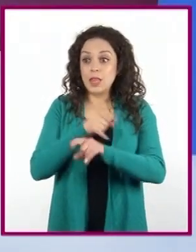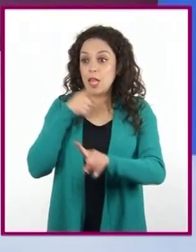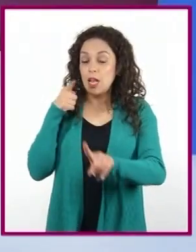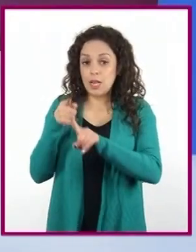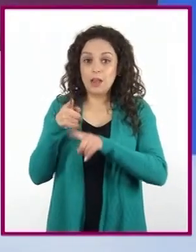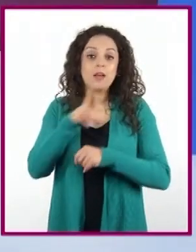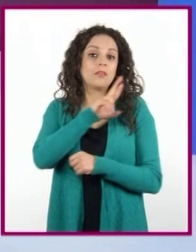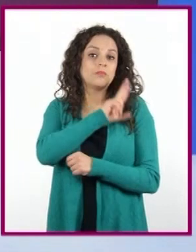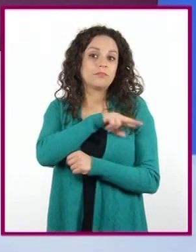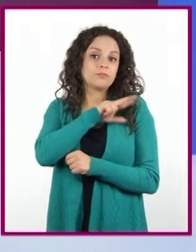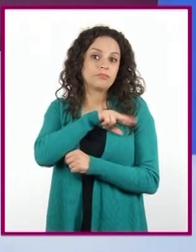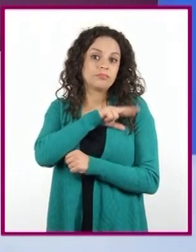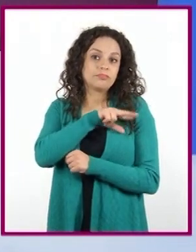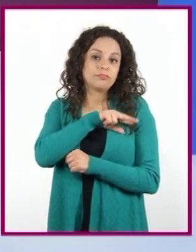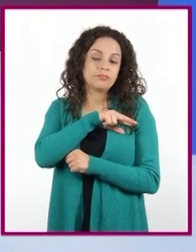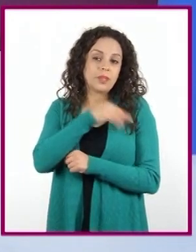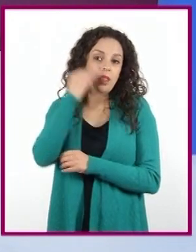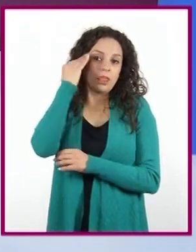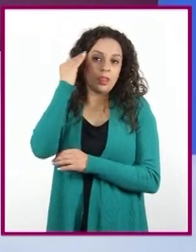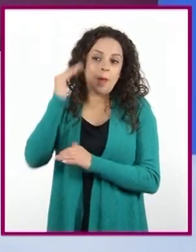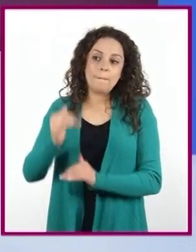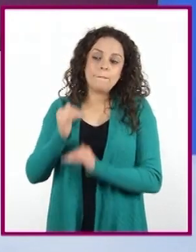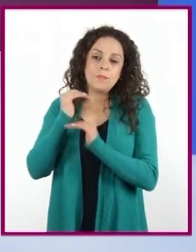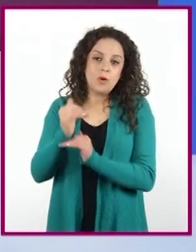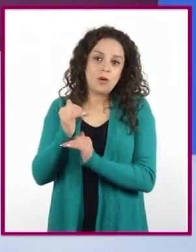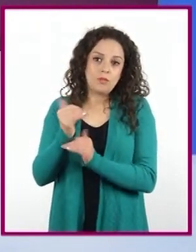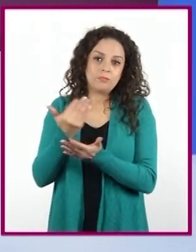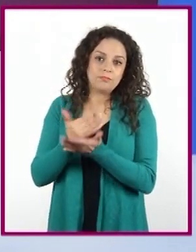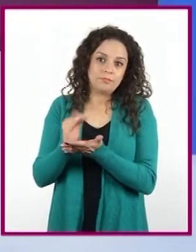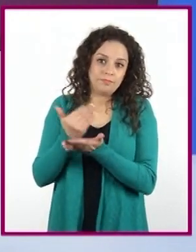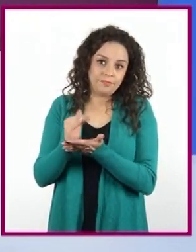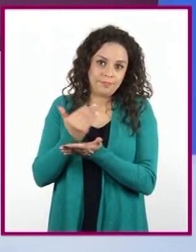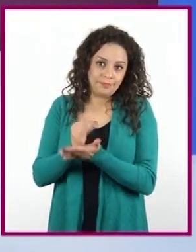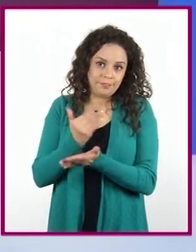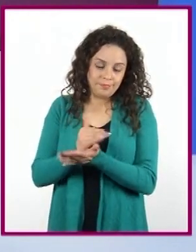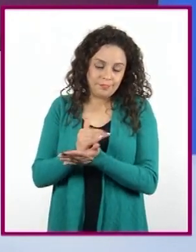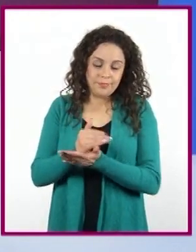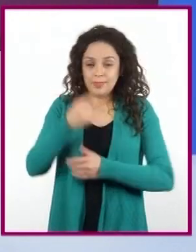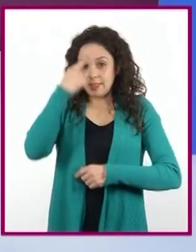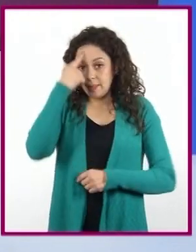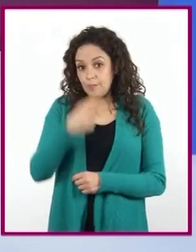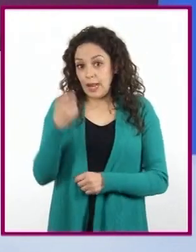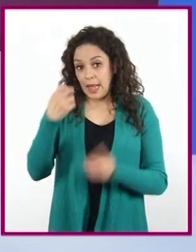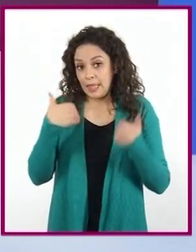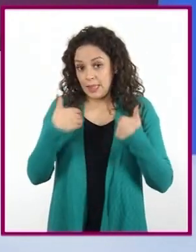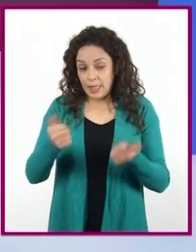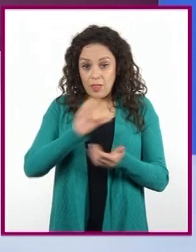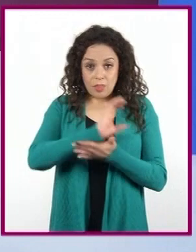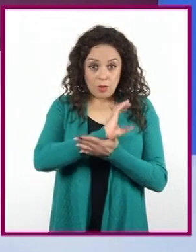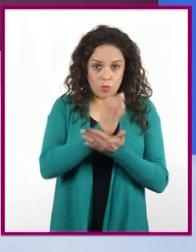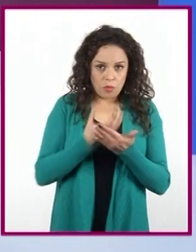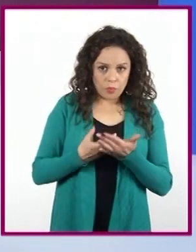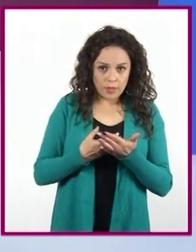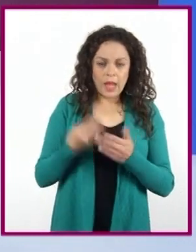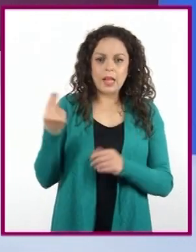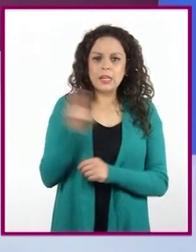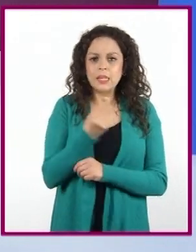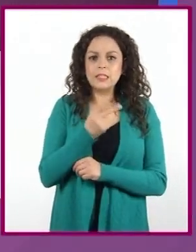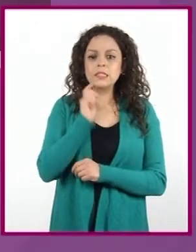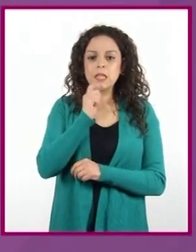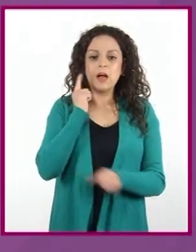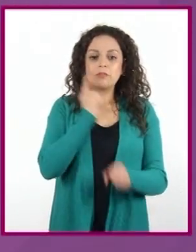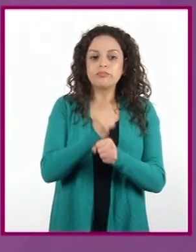se renta por un tiempo determinado. Para poder interpretar y entender estos contratos es necesario